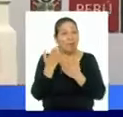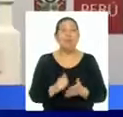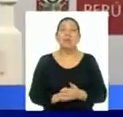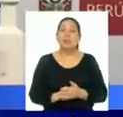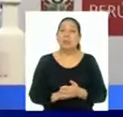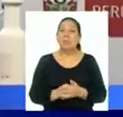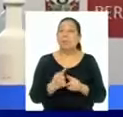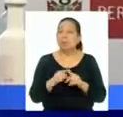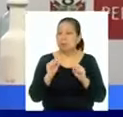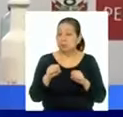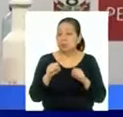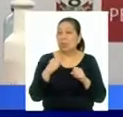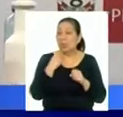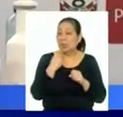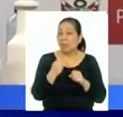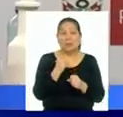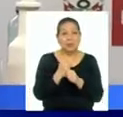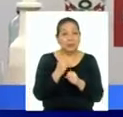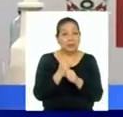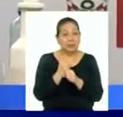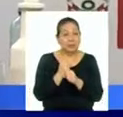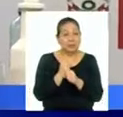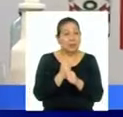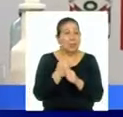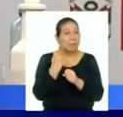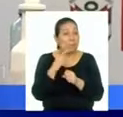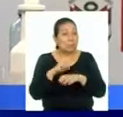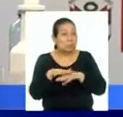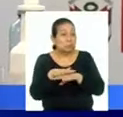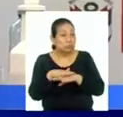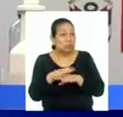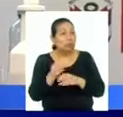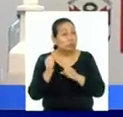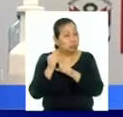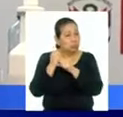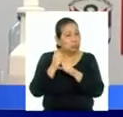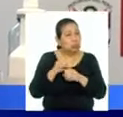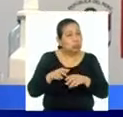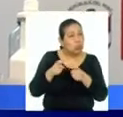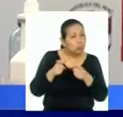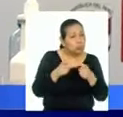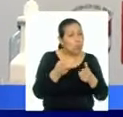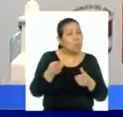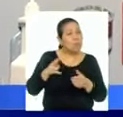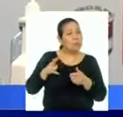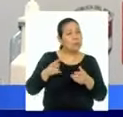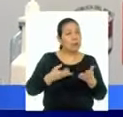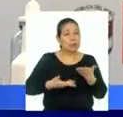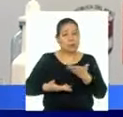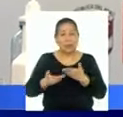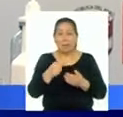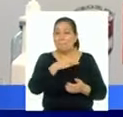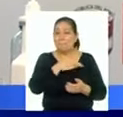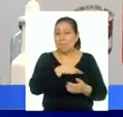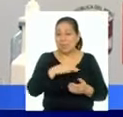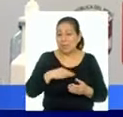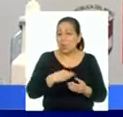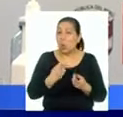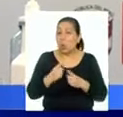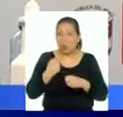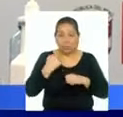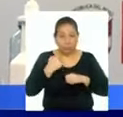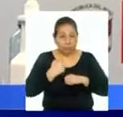inteligencia. Se ha intensificado el trabajo de los órganos de inteligencia, han sido reforzados, tanto el órgano de inteligencia del Ministerio del Interior, cuanto